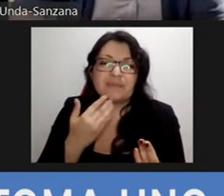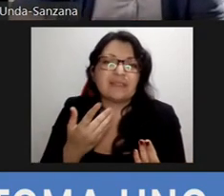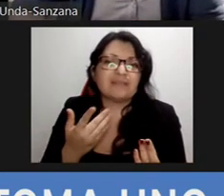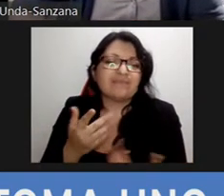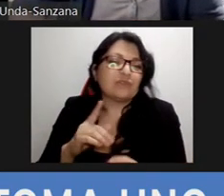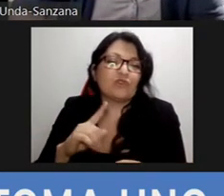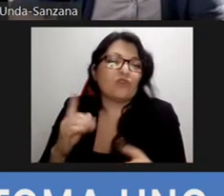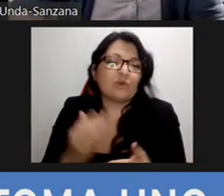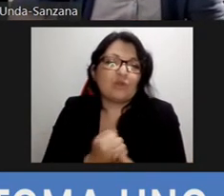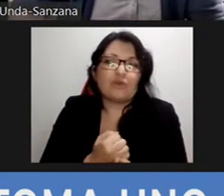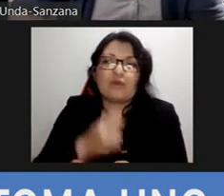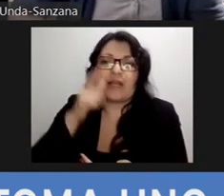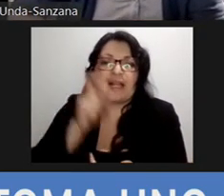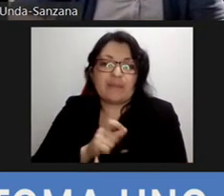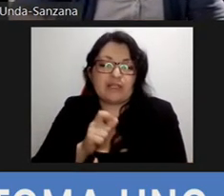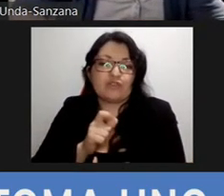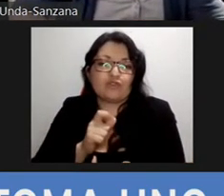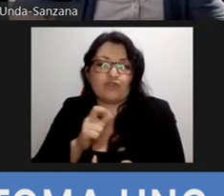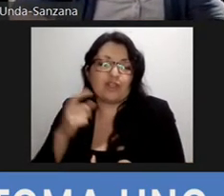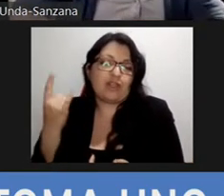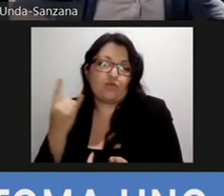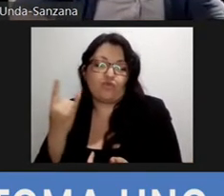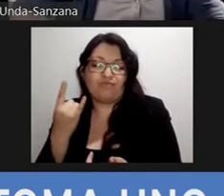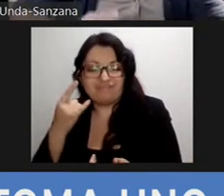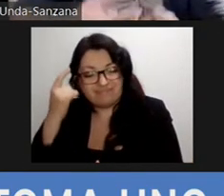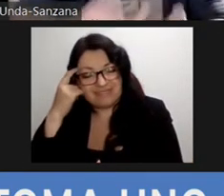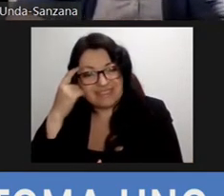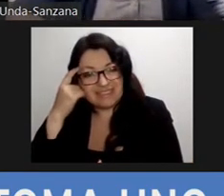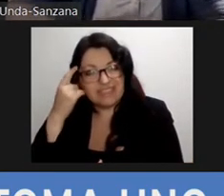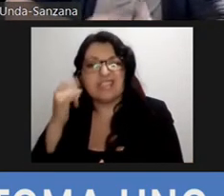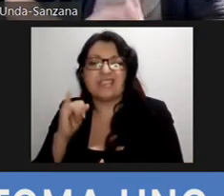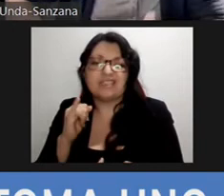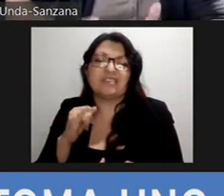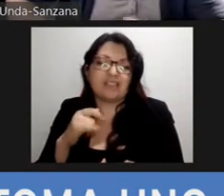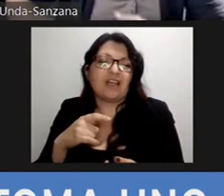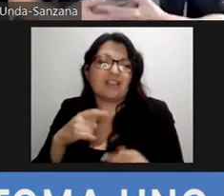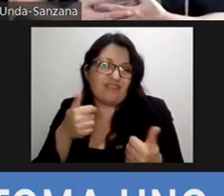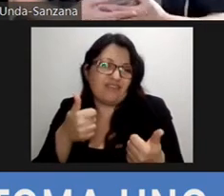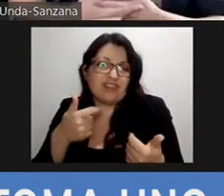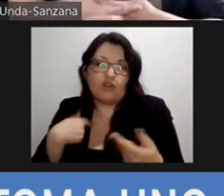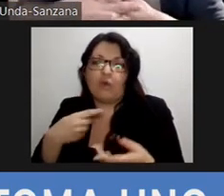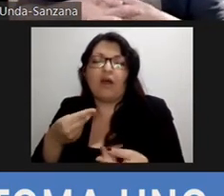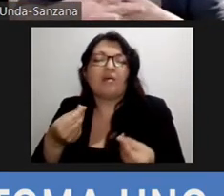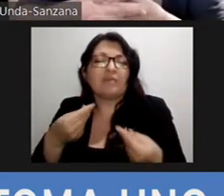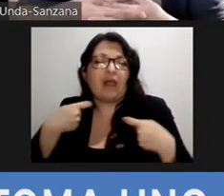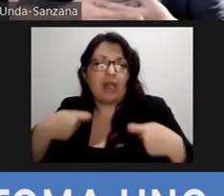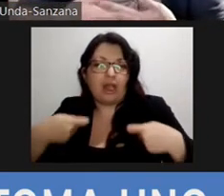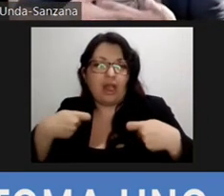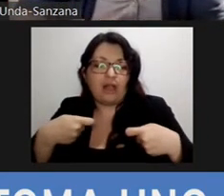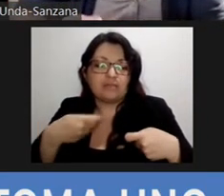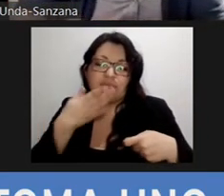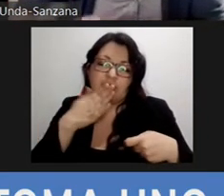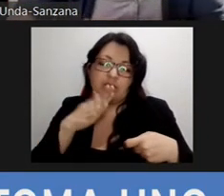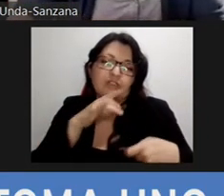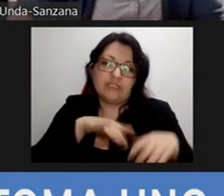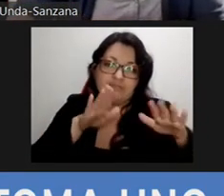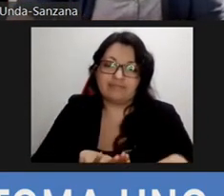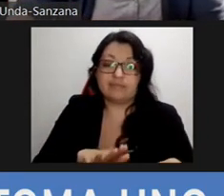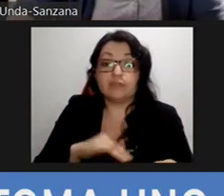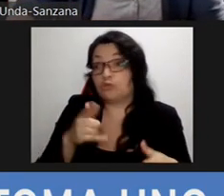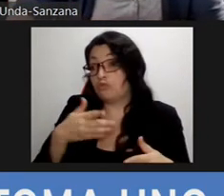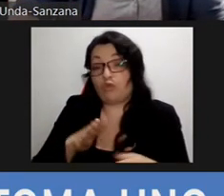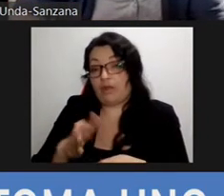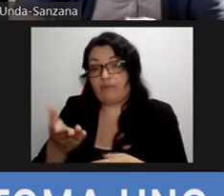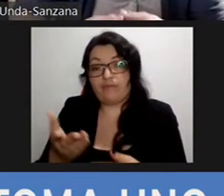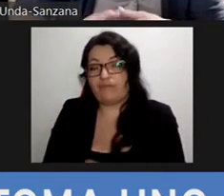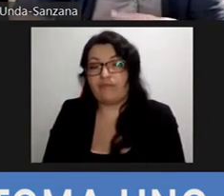terminar de persuadir a los tomadores de decisiones en Harvard de que valía la pena gastar el dinero y quedarse en Chile. Y esto es algo que seguimos viendo hasta